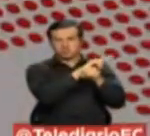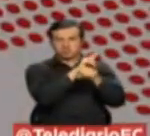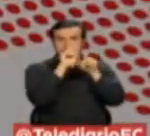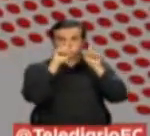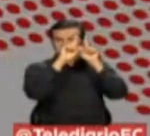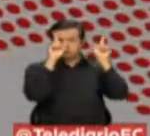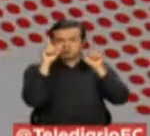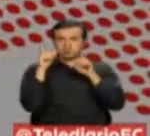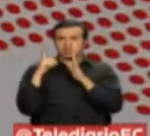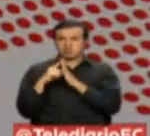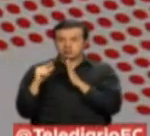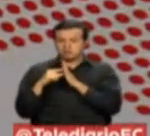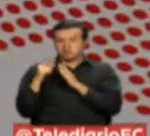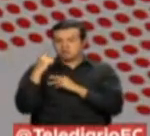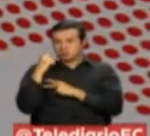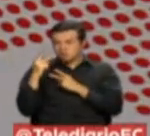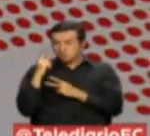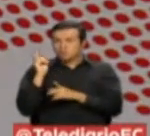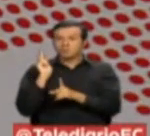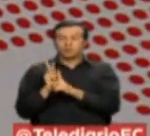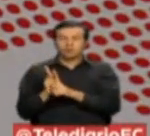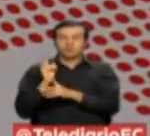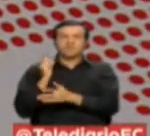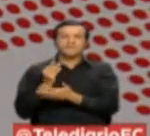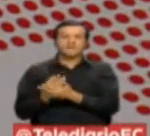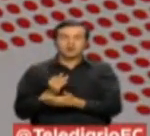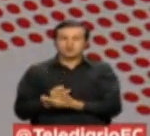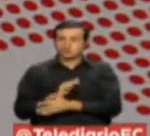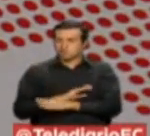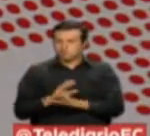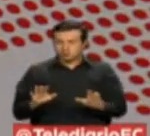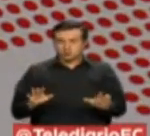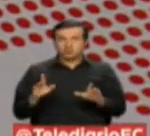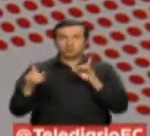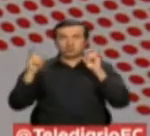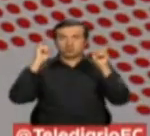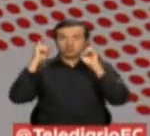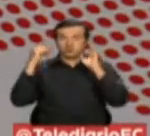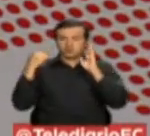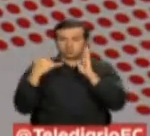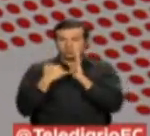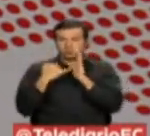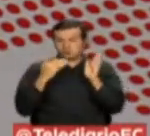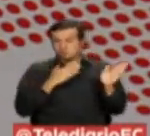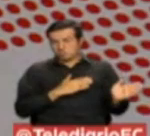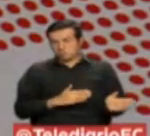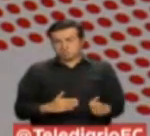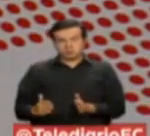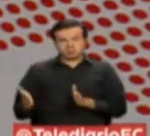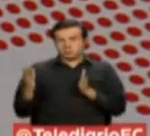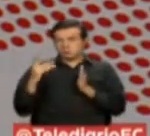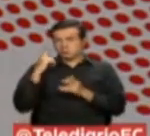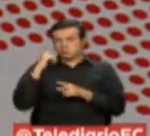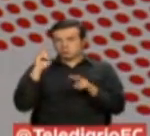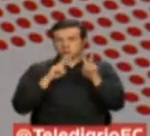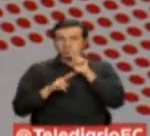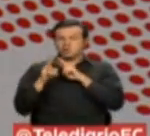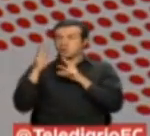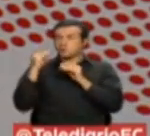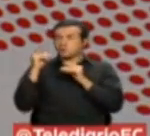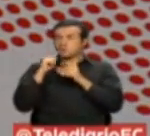compañías. El servicio de rentas internas lo hace netamente al momento de hacer control tributario, porque ve que